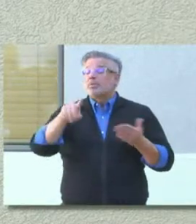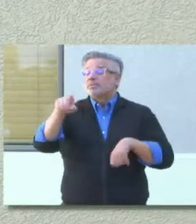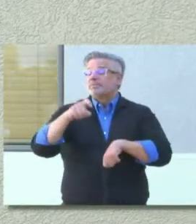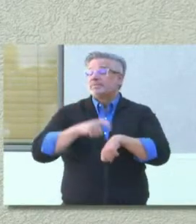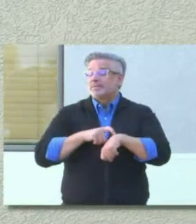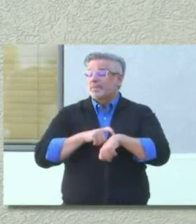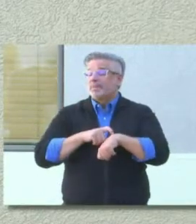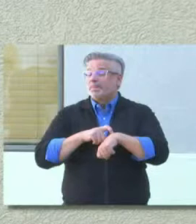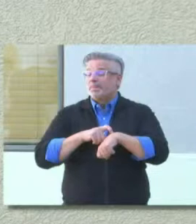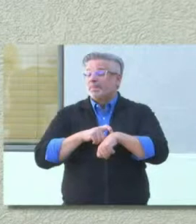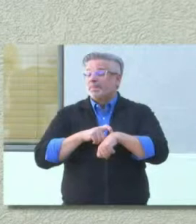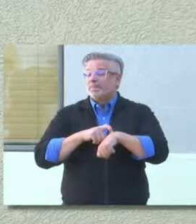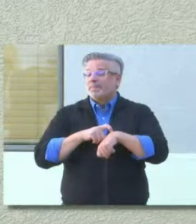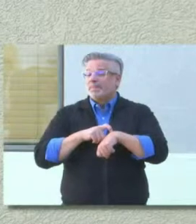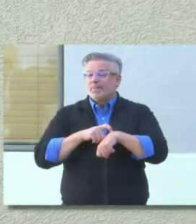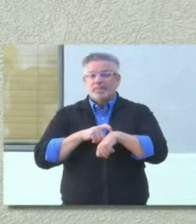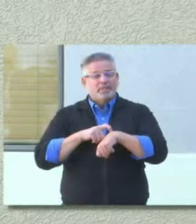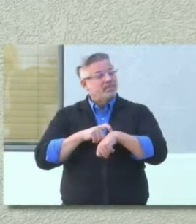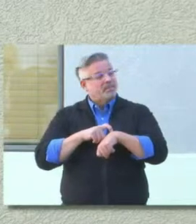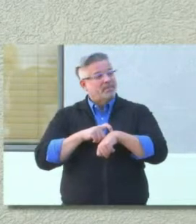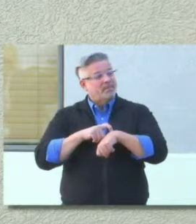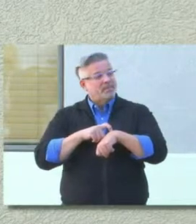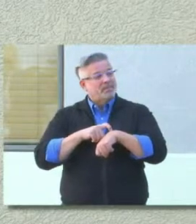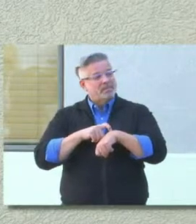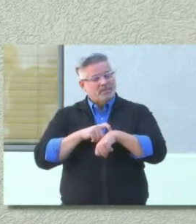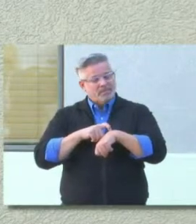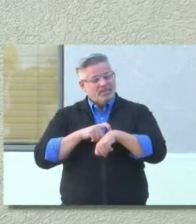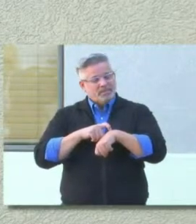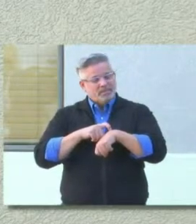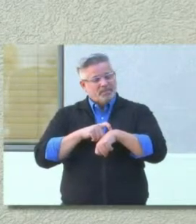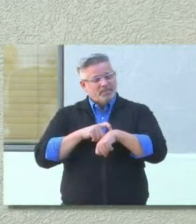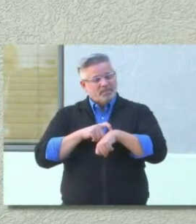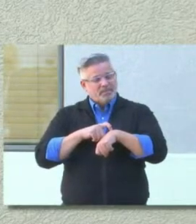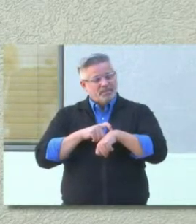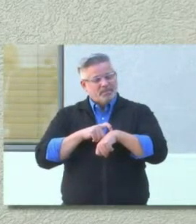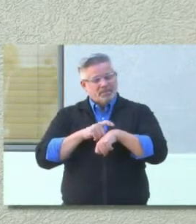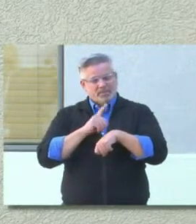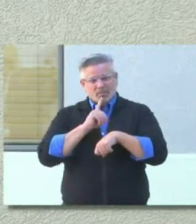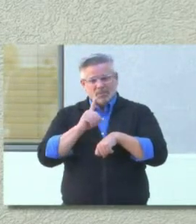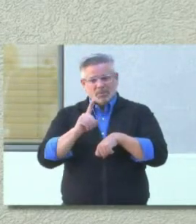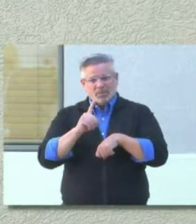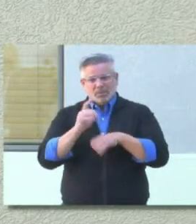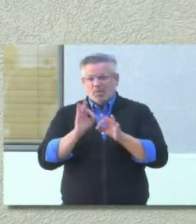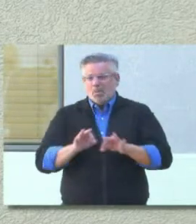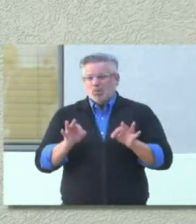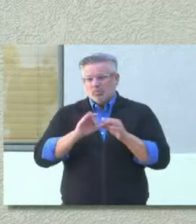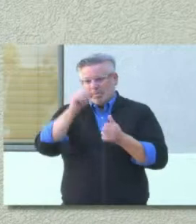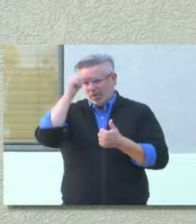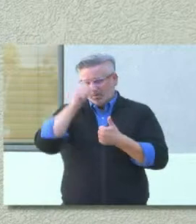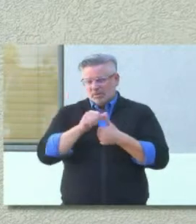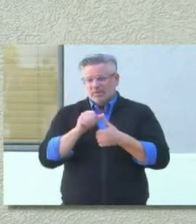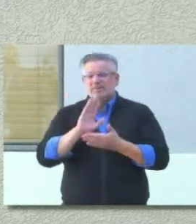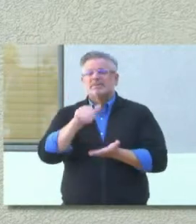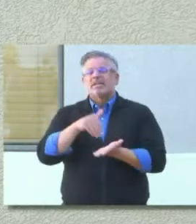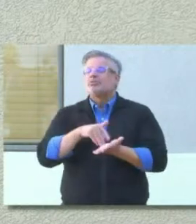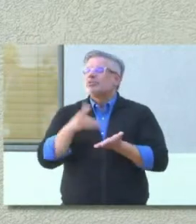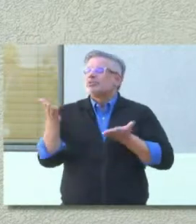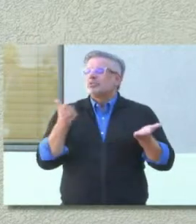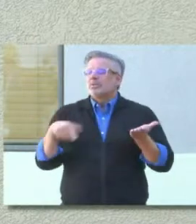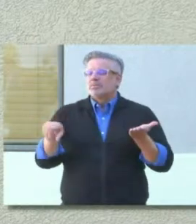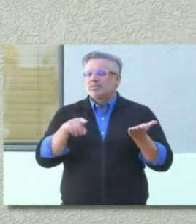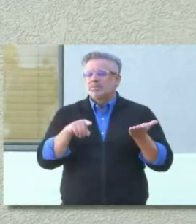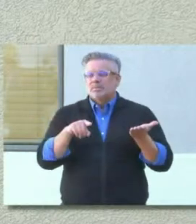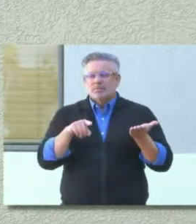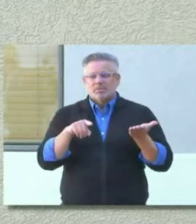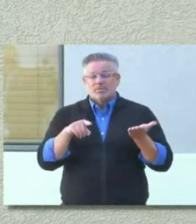tantos miembros de la comunidad que han servido en las Fuerzas Armadas en este país. En este centro se entregan